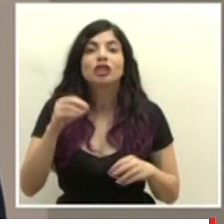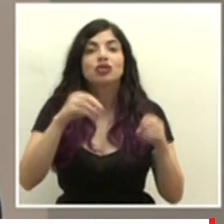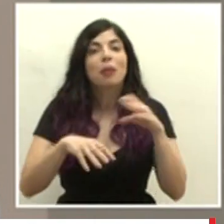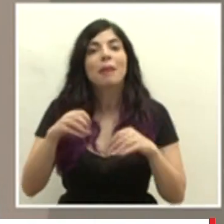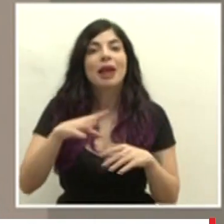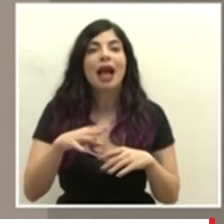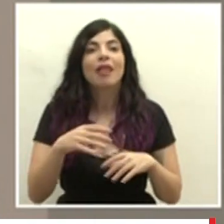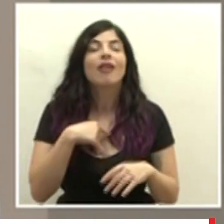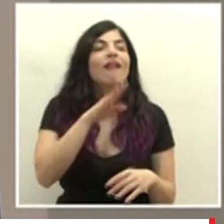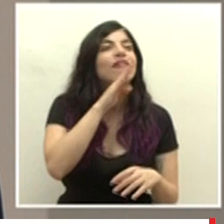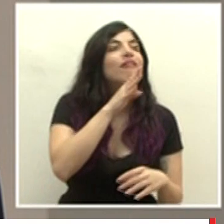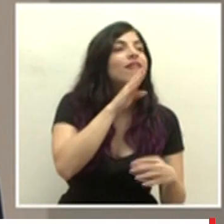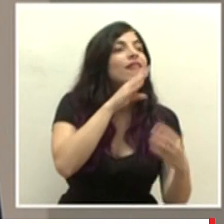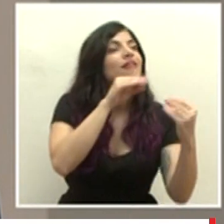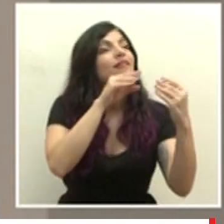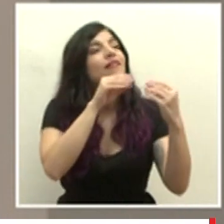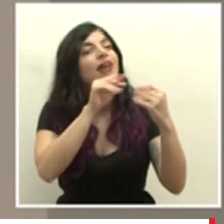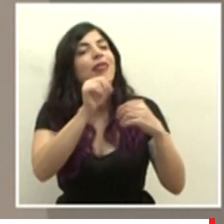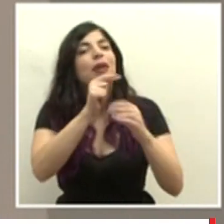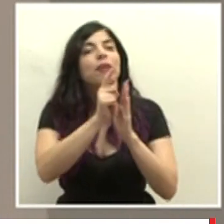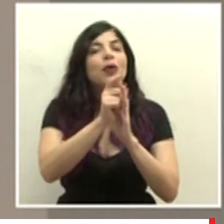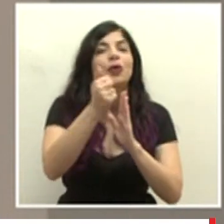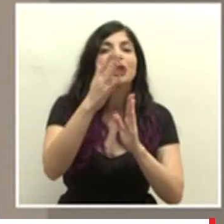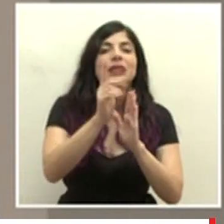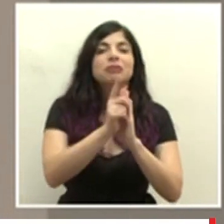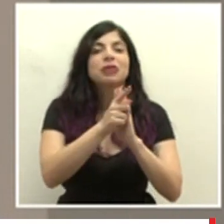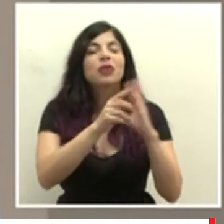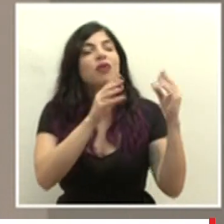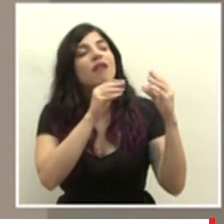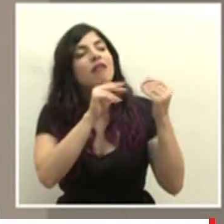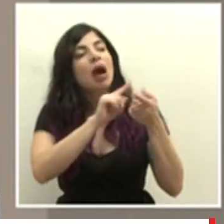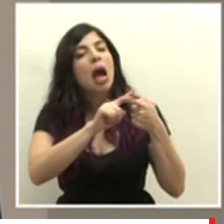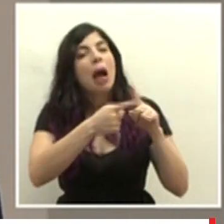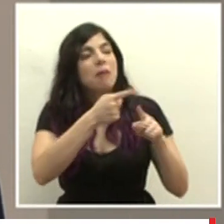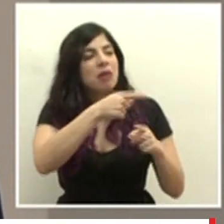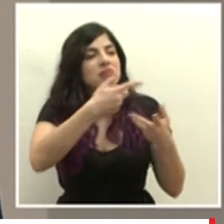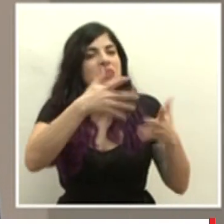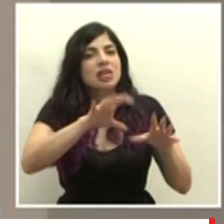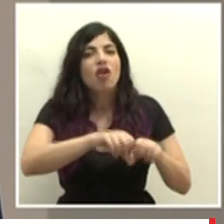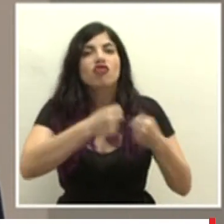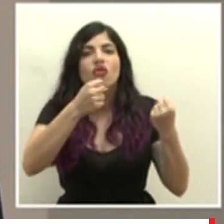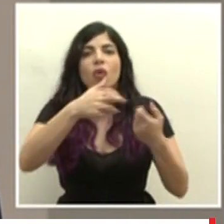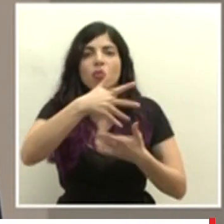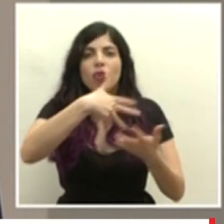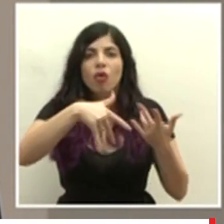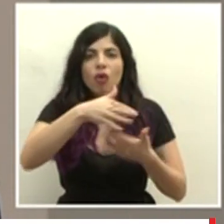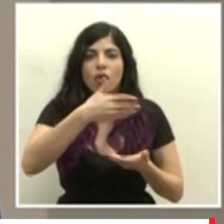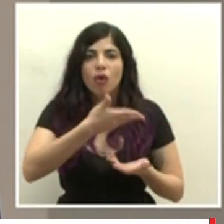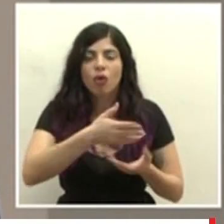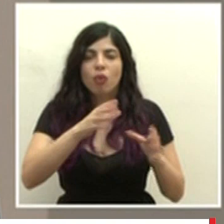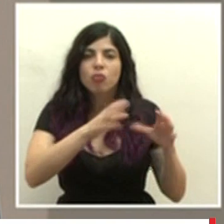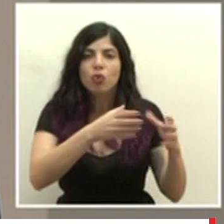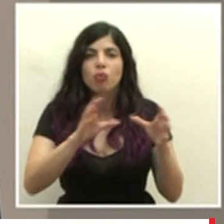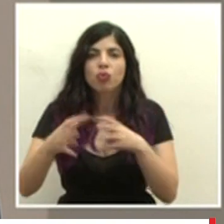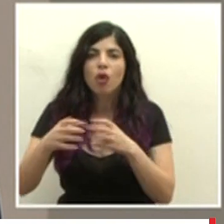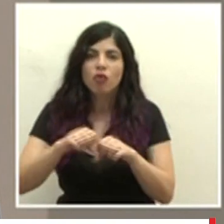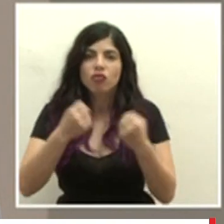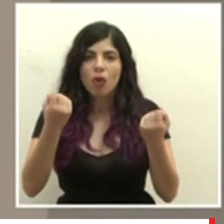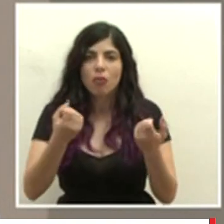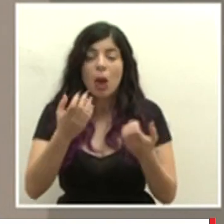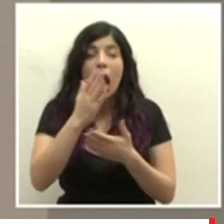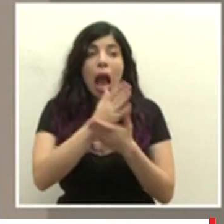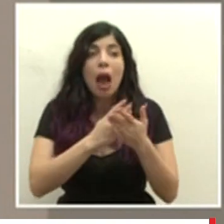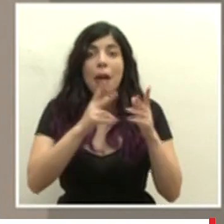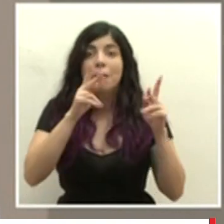supermercado ya a hablar, ¿verdad?, y 10 minutos, 15 minutos con el amigo, porque ahí ya rompimos la burbuja social y justamente ahí es donde puede llegar el riesgo, aunque la persona no